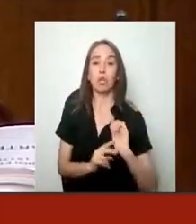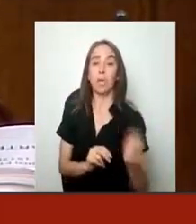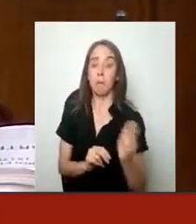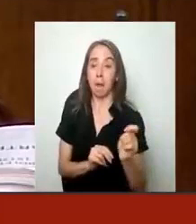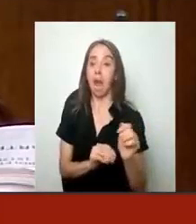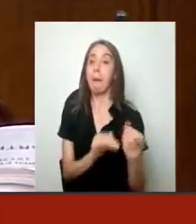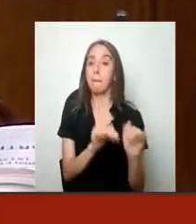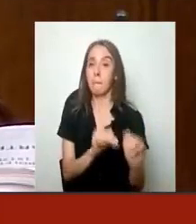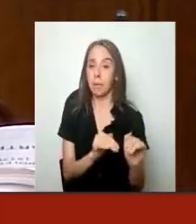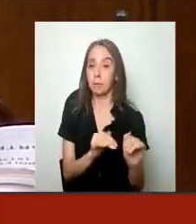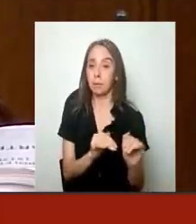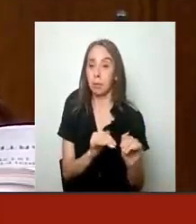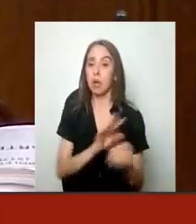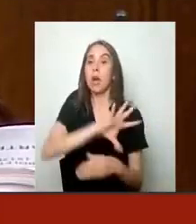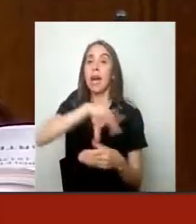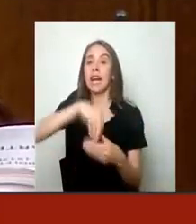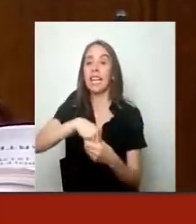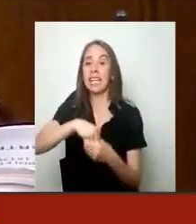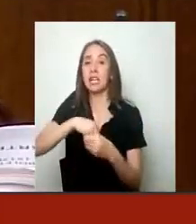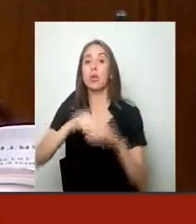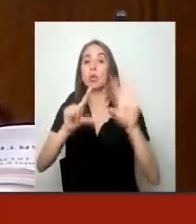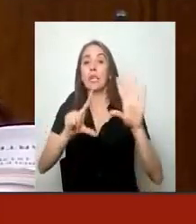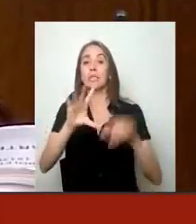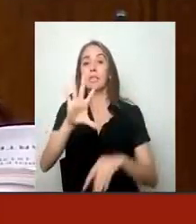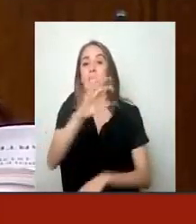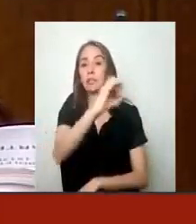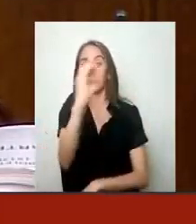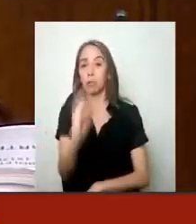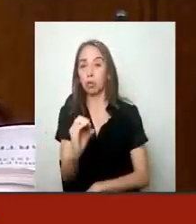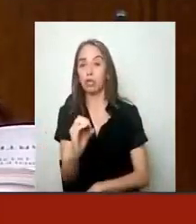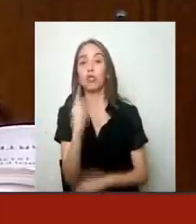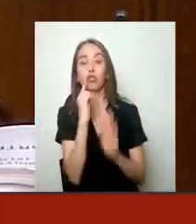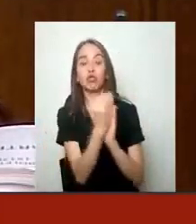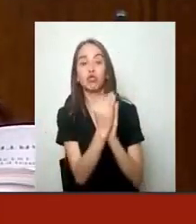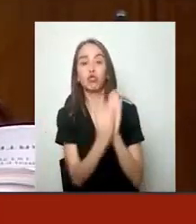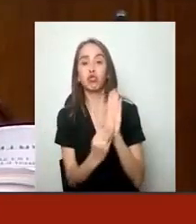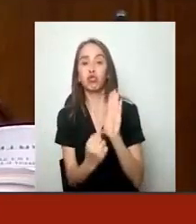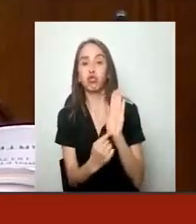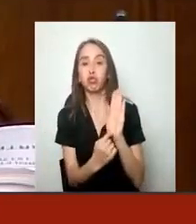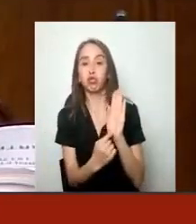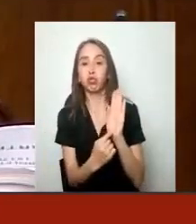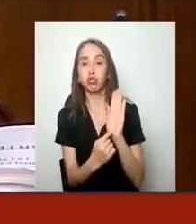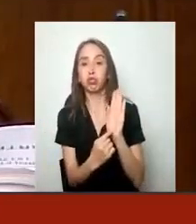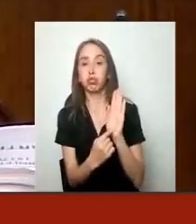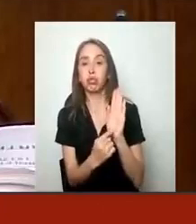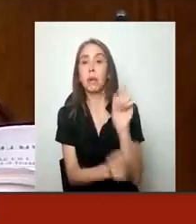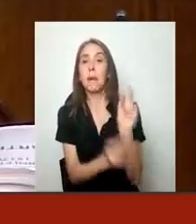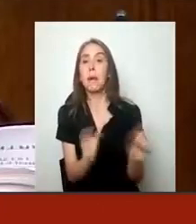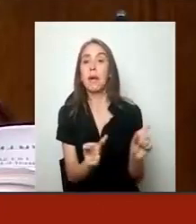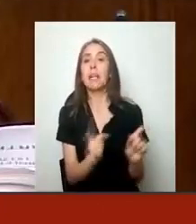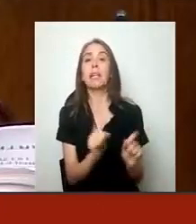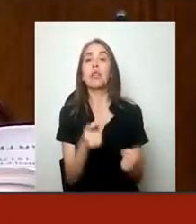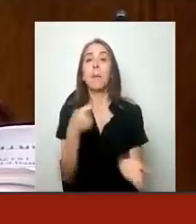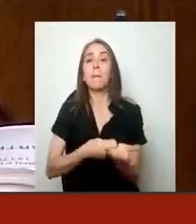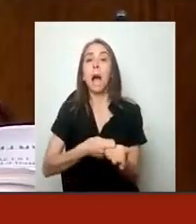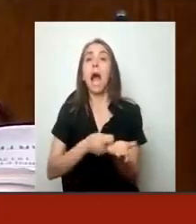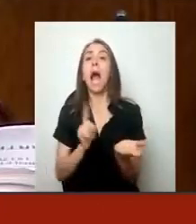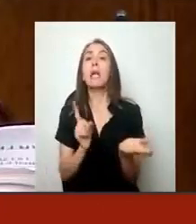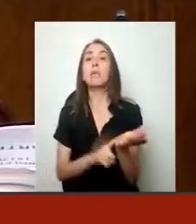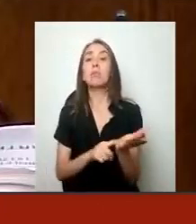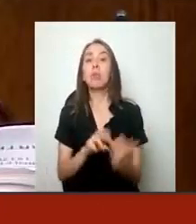el 75% que hoy se encuentran en el tramo exento del impuesto a la